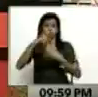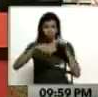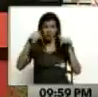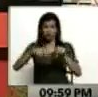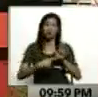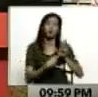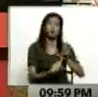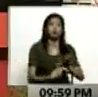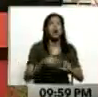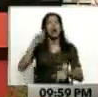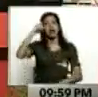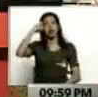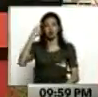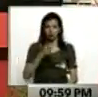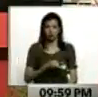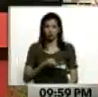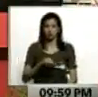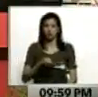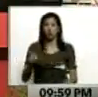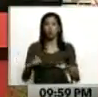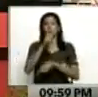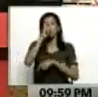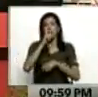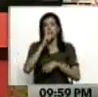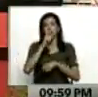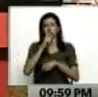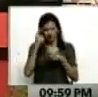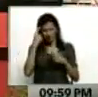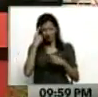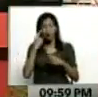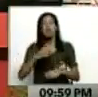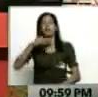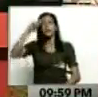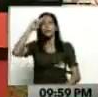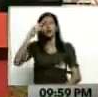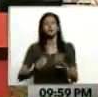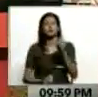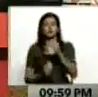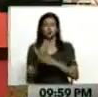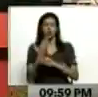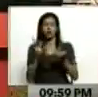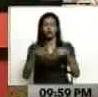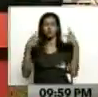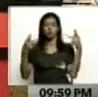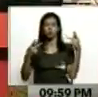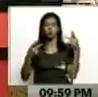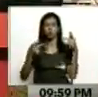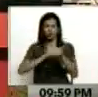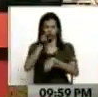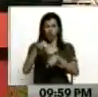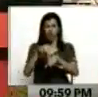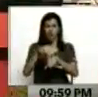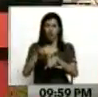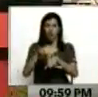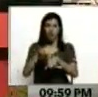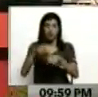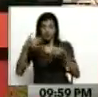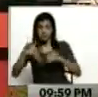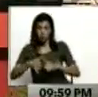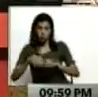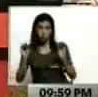el mazo en estos días estaba de cumpleaños Miguel henrique Otero sacaron ni una nota en el nacional salió en